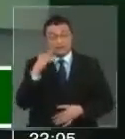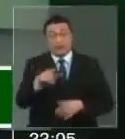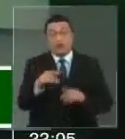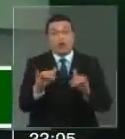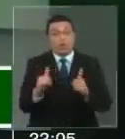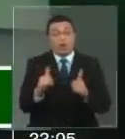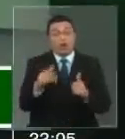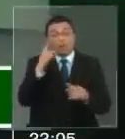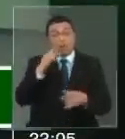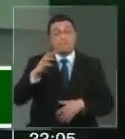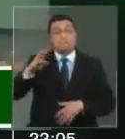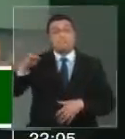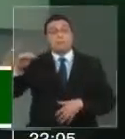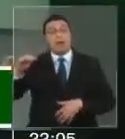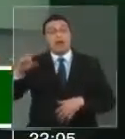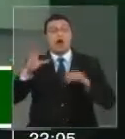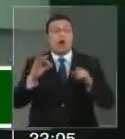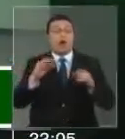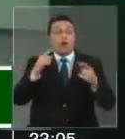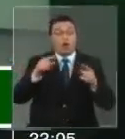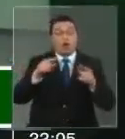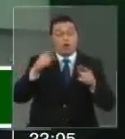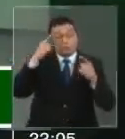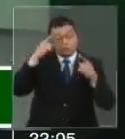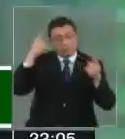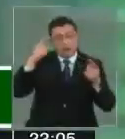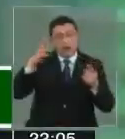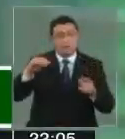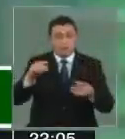a ser mamá o jugaba a otras cosas? ¿Se imaginaba de mamá?